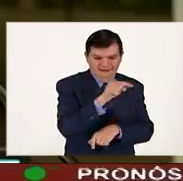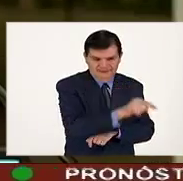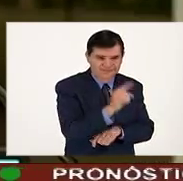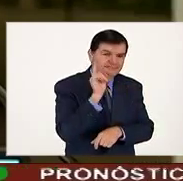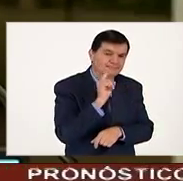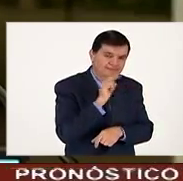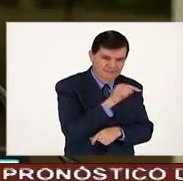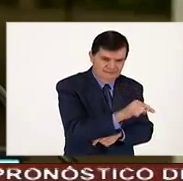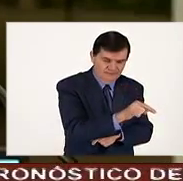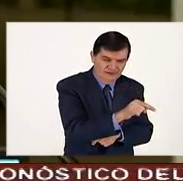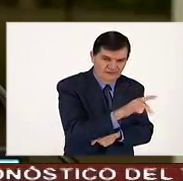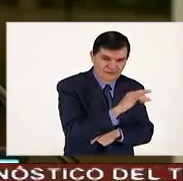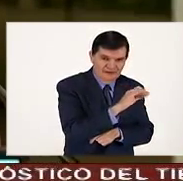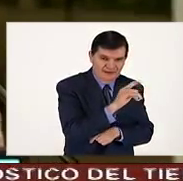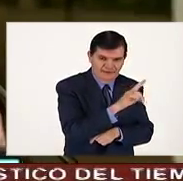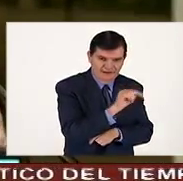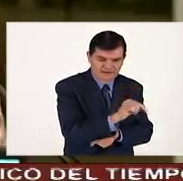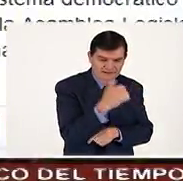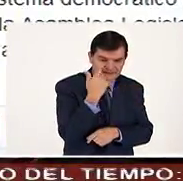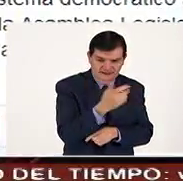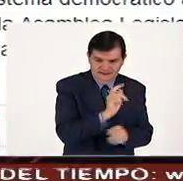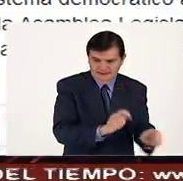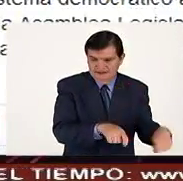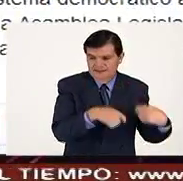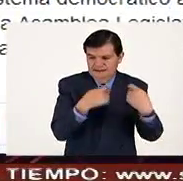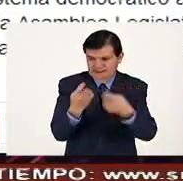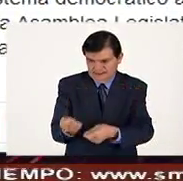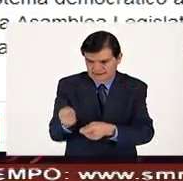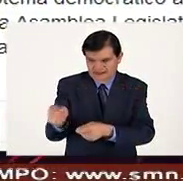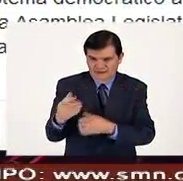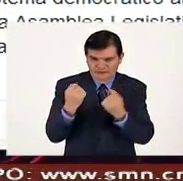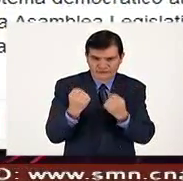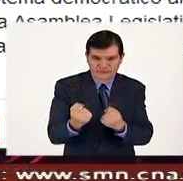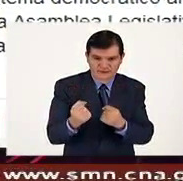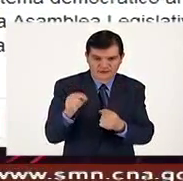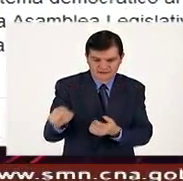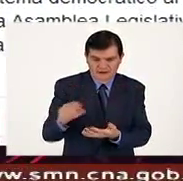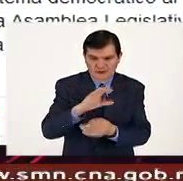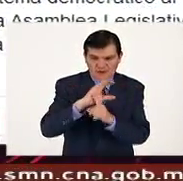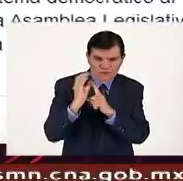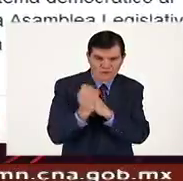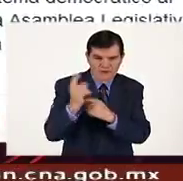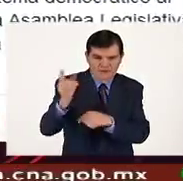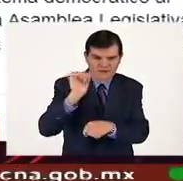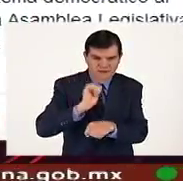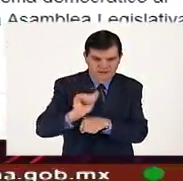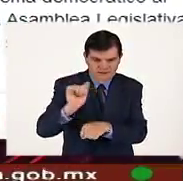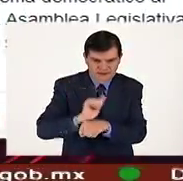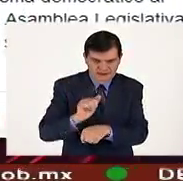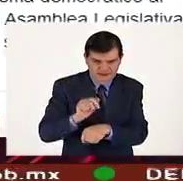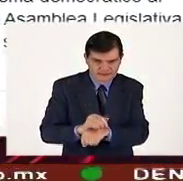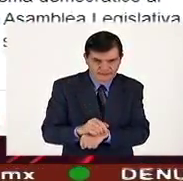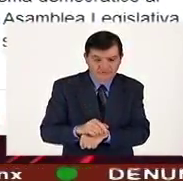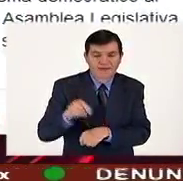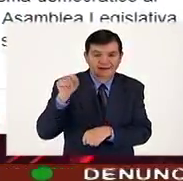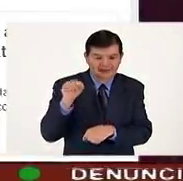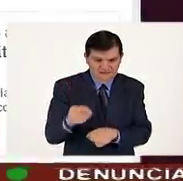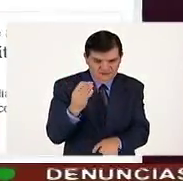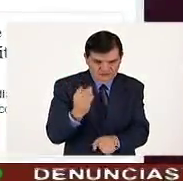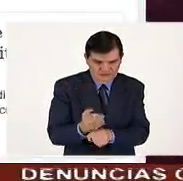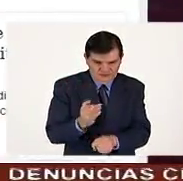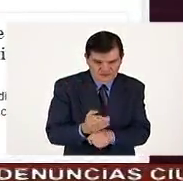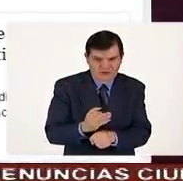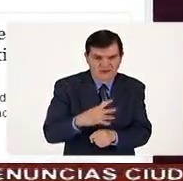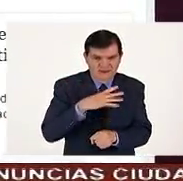señora Fernández quiere que el traspaso del poder sea en el Congreso argentino, que en este